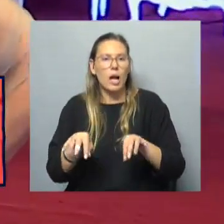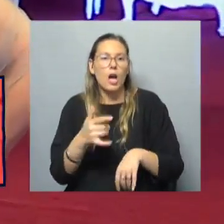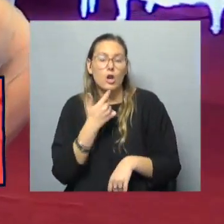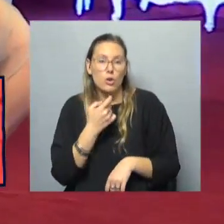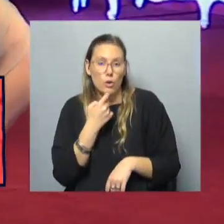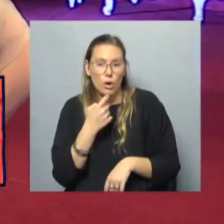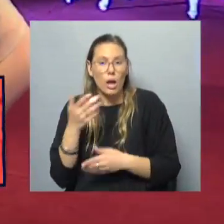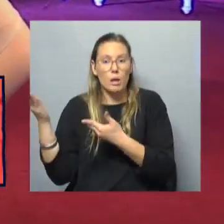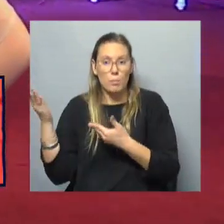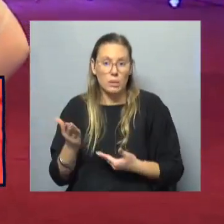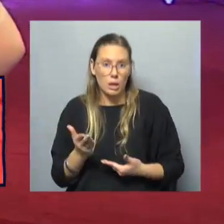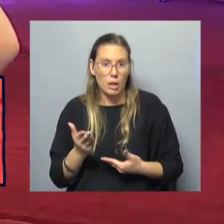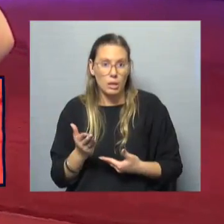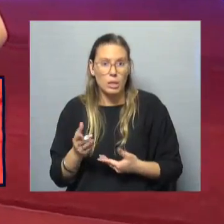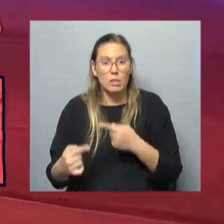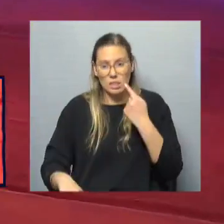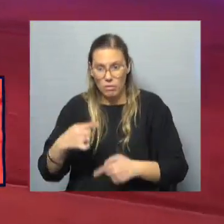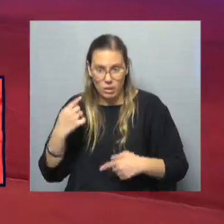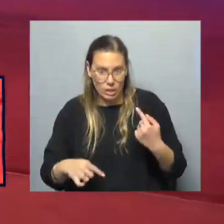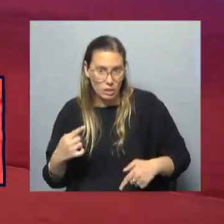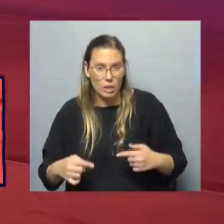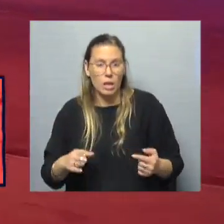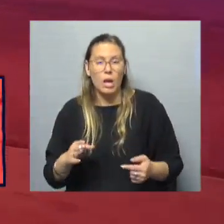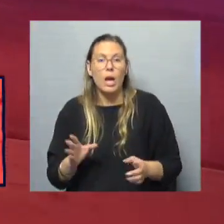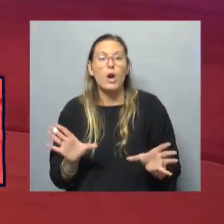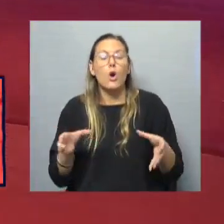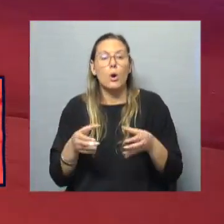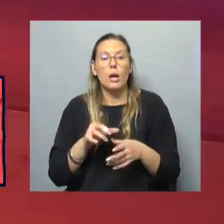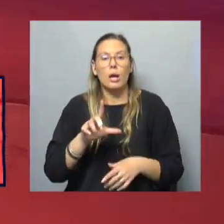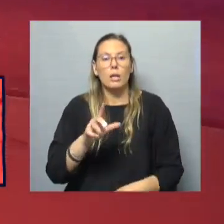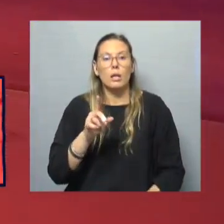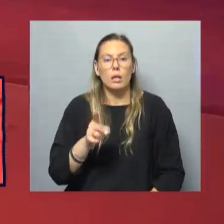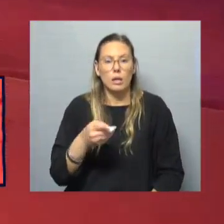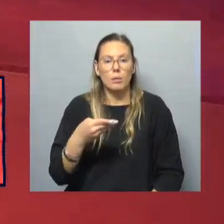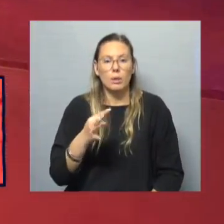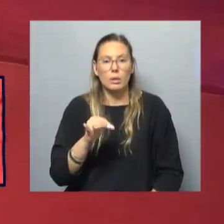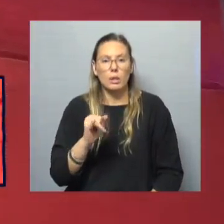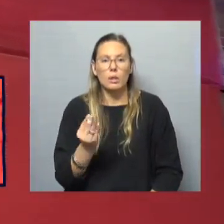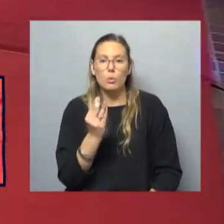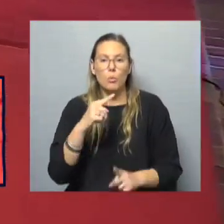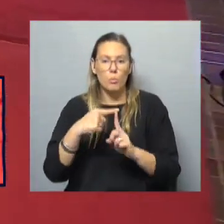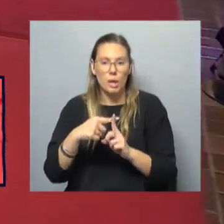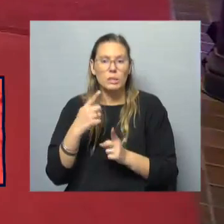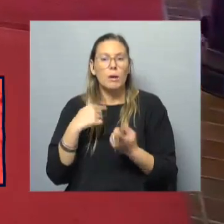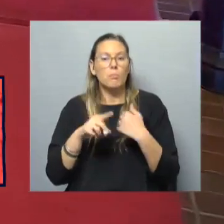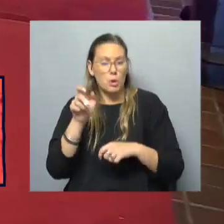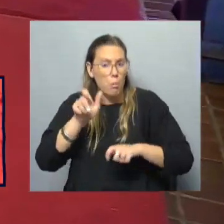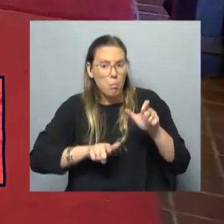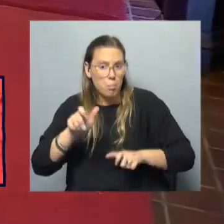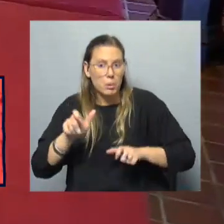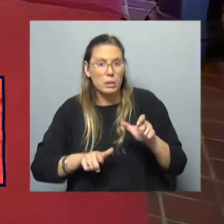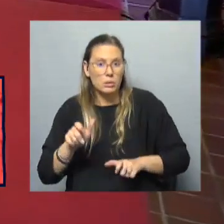haber invitados, invitadas, invitades que son de la comunidad LGBTIQ+, pero también van a haber personas que